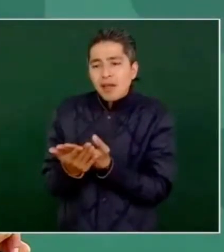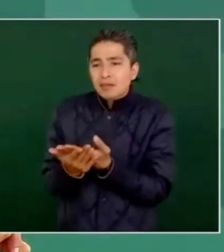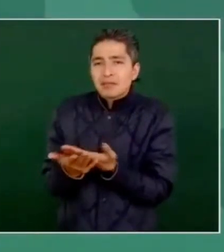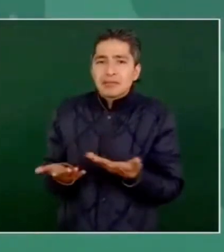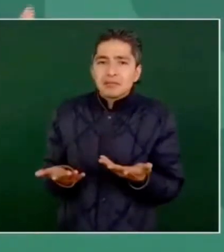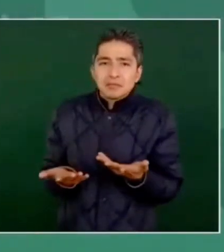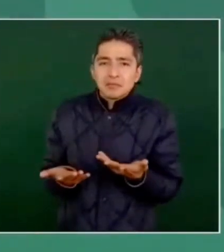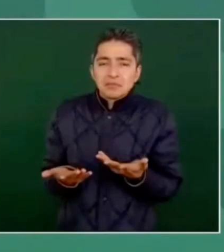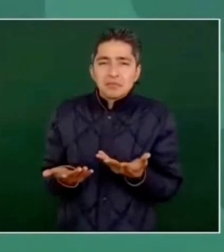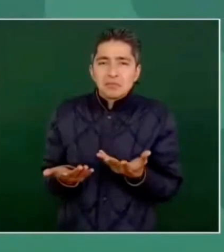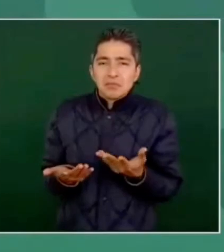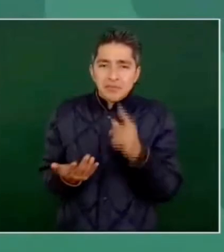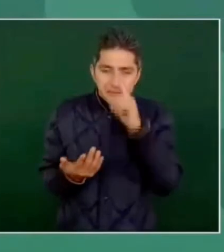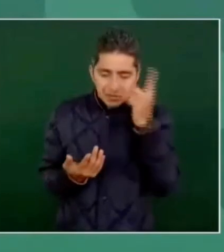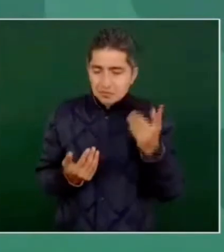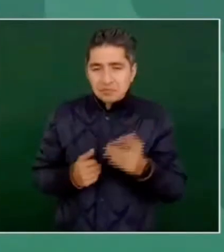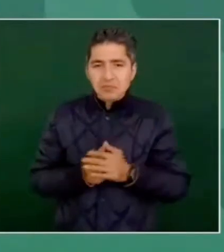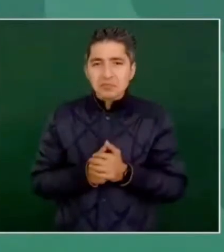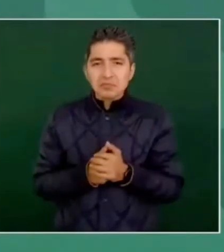y entonces